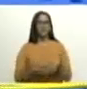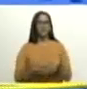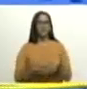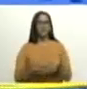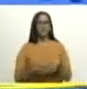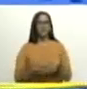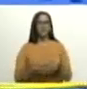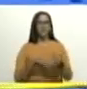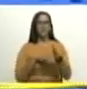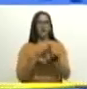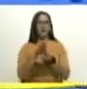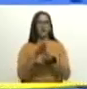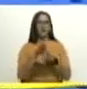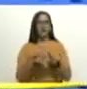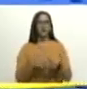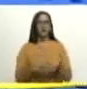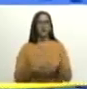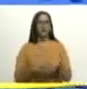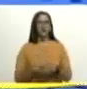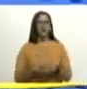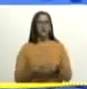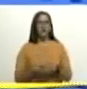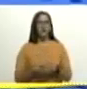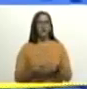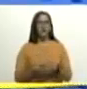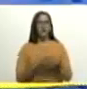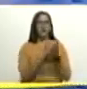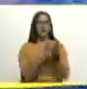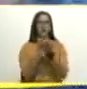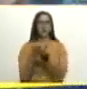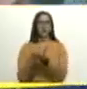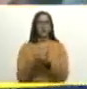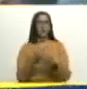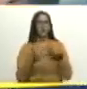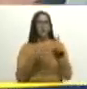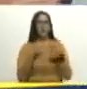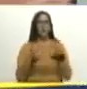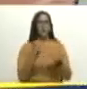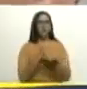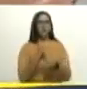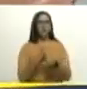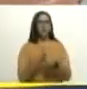Vamos avanzando, decía yo, en el abastecimiento producto del trabajo.